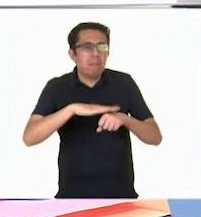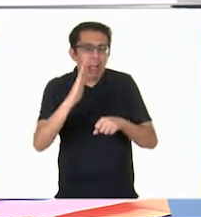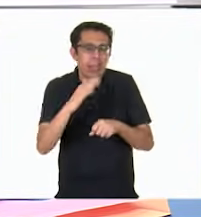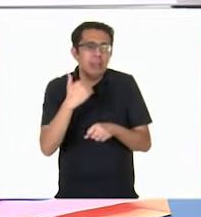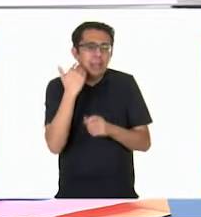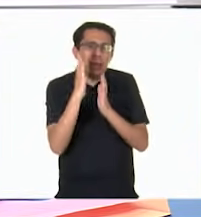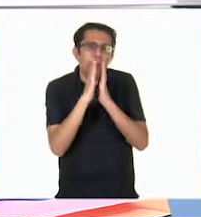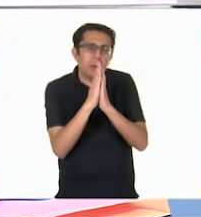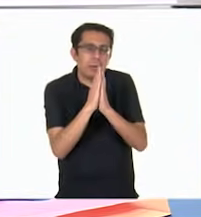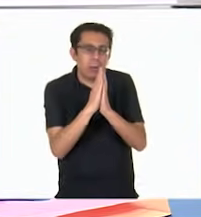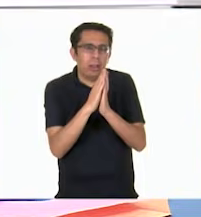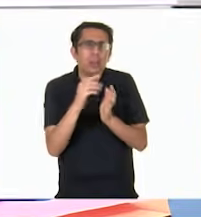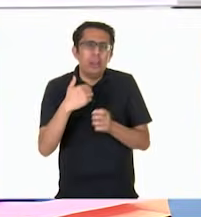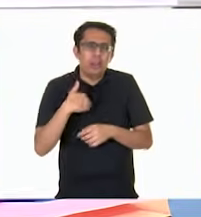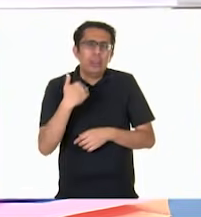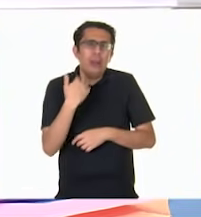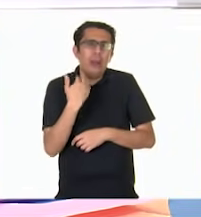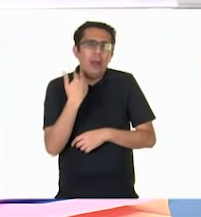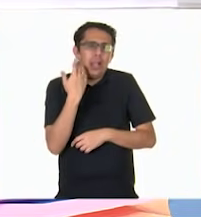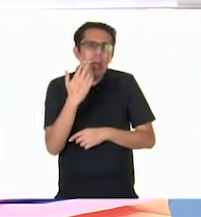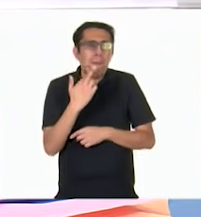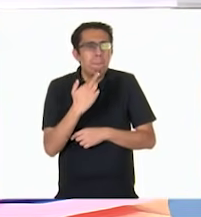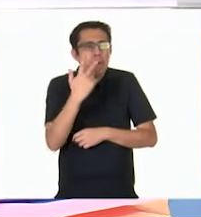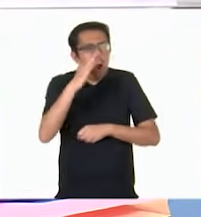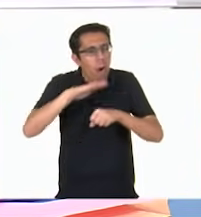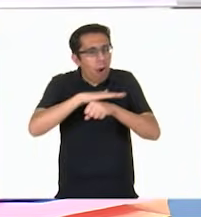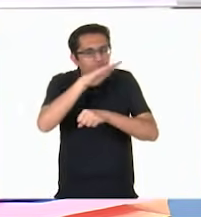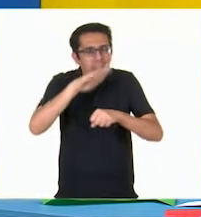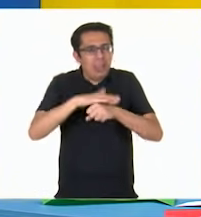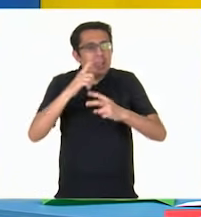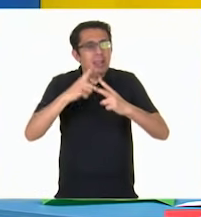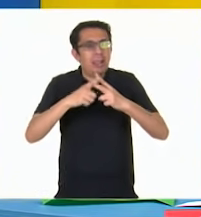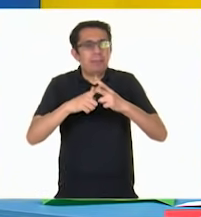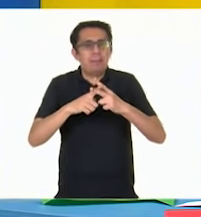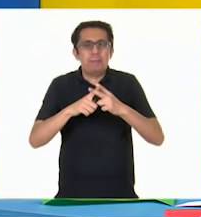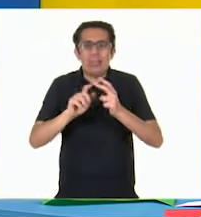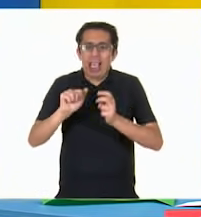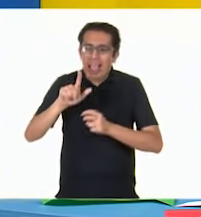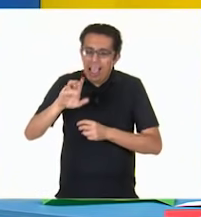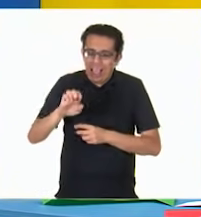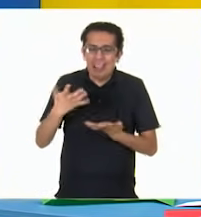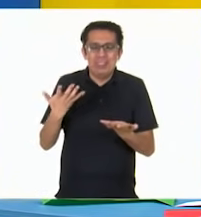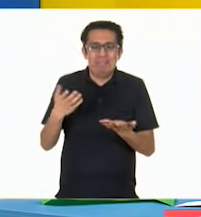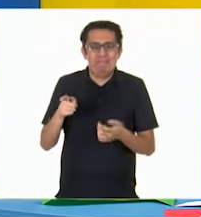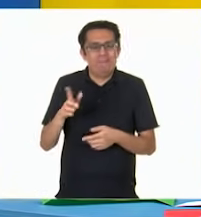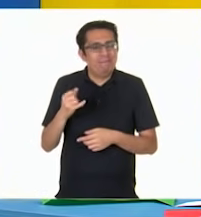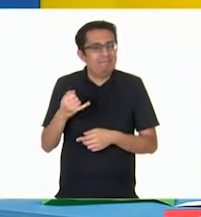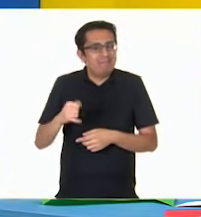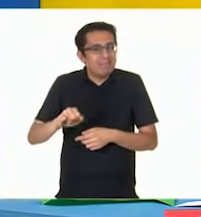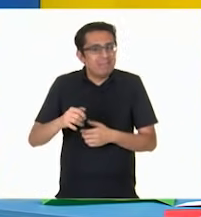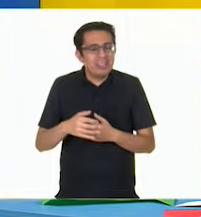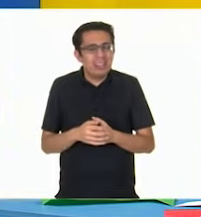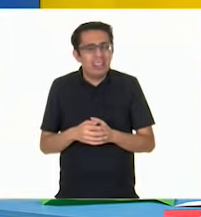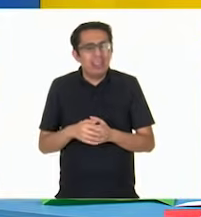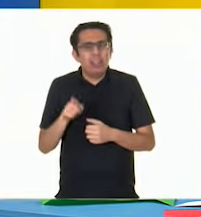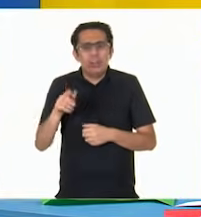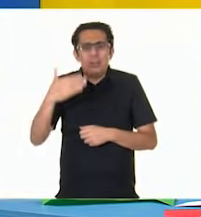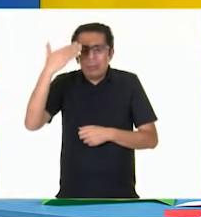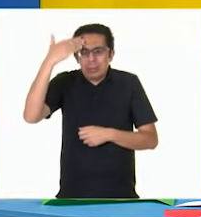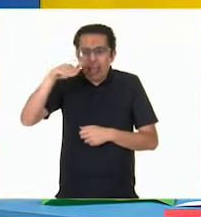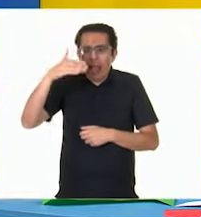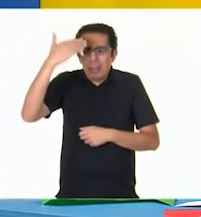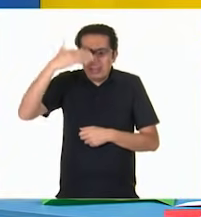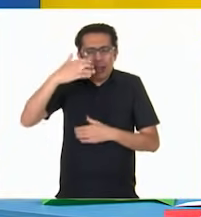por favor, que este año quiero mejorar mi calificación de matemáticas. Ay, Ale, ¿qué cosas dices? Tú también sabes muchas